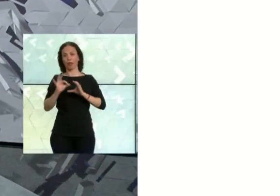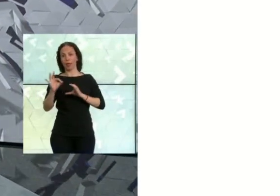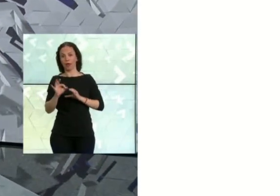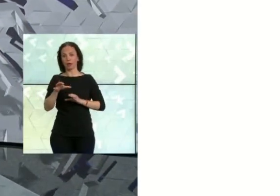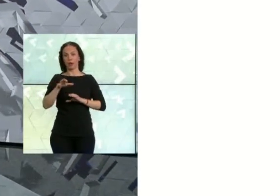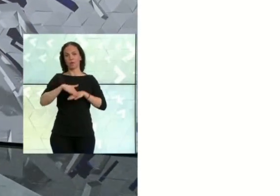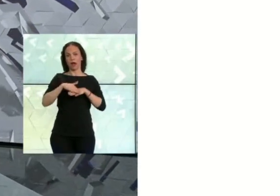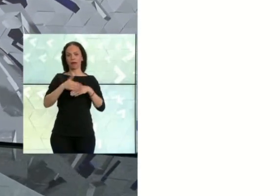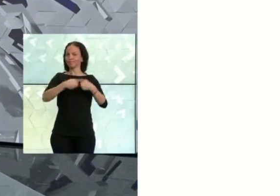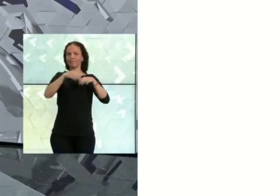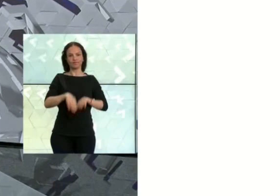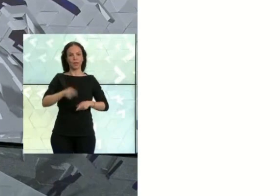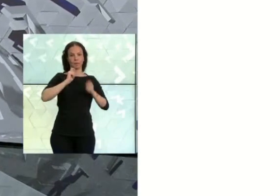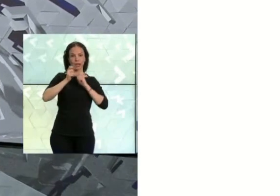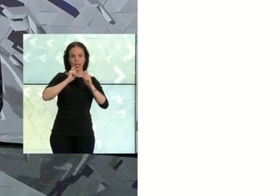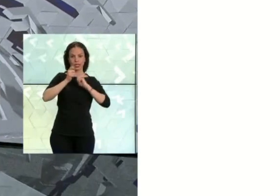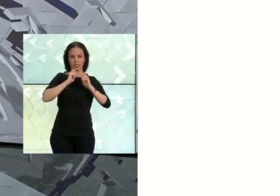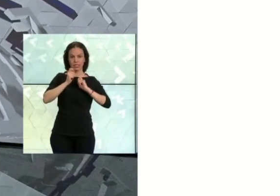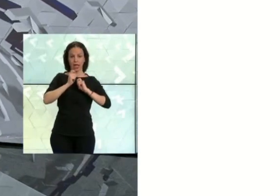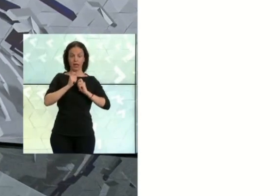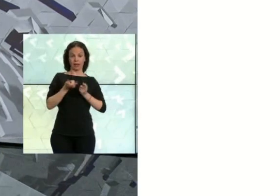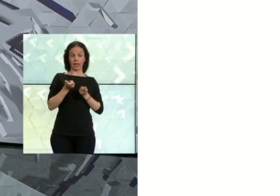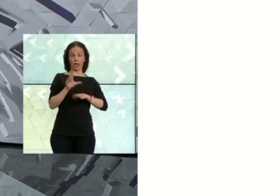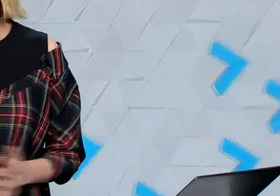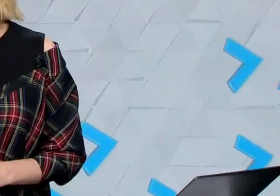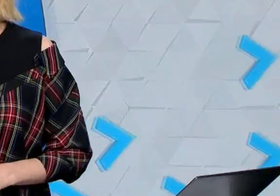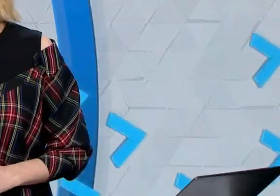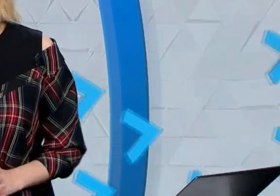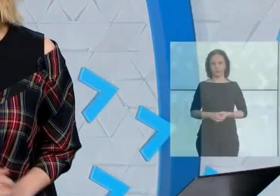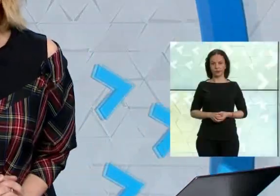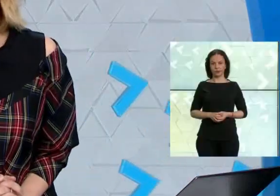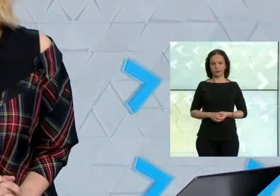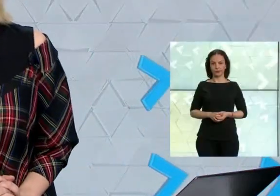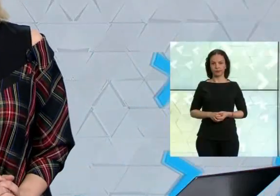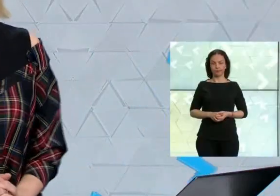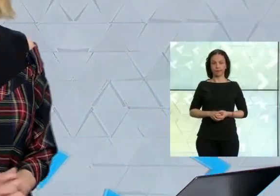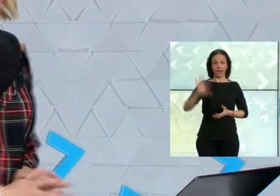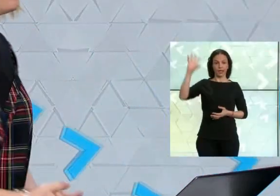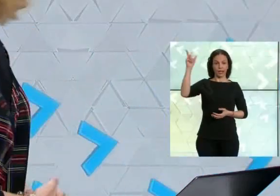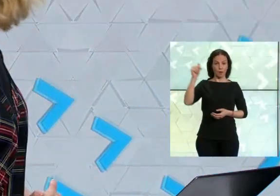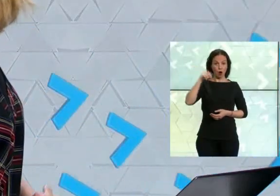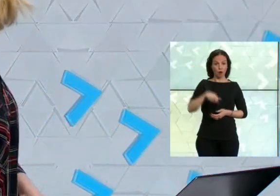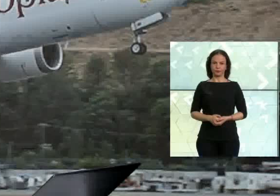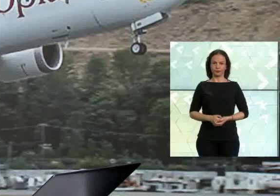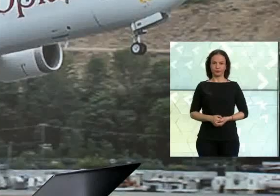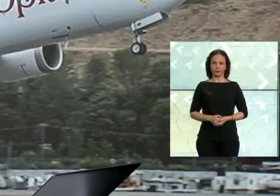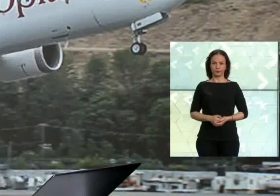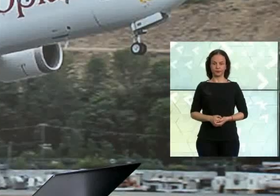que se suspendan las ruedas de prensa posteriores al Consejo de Ministros. Y en el tiempo, hoy seguimos